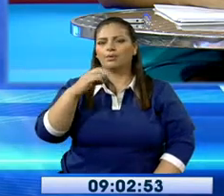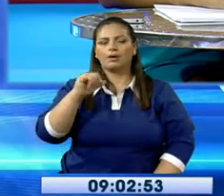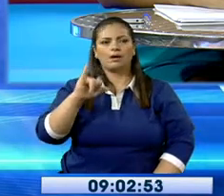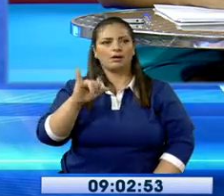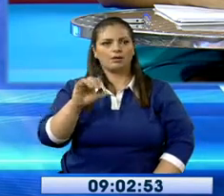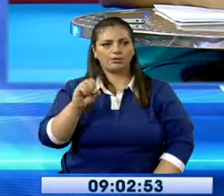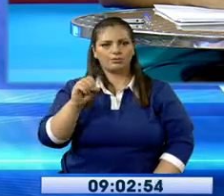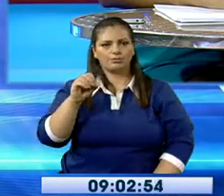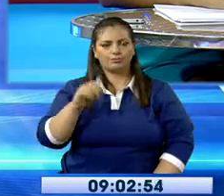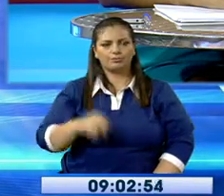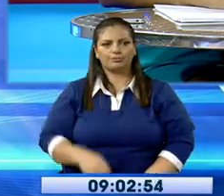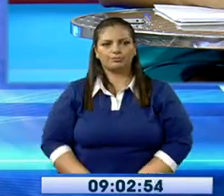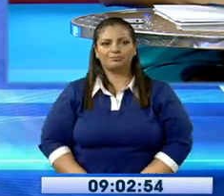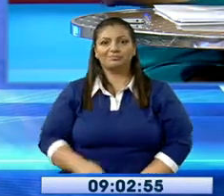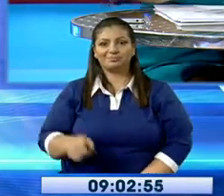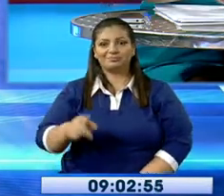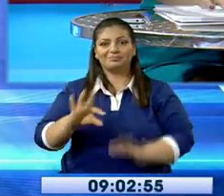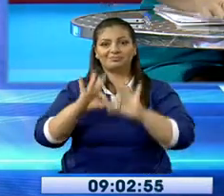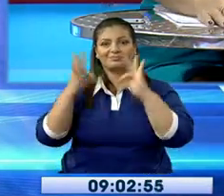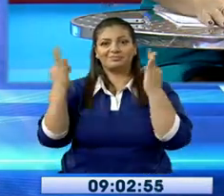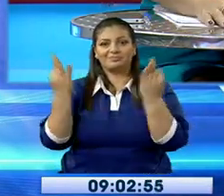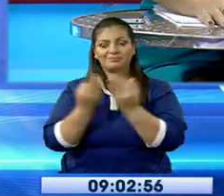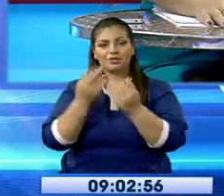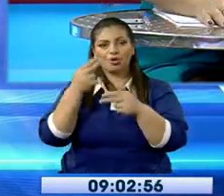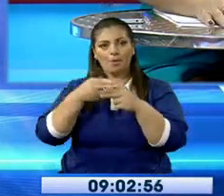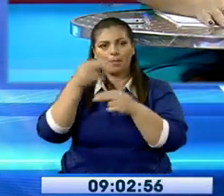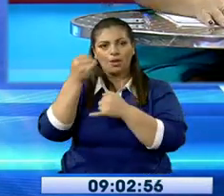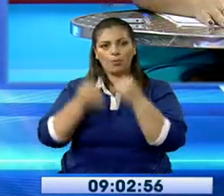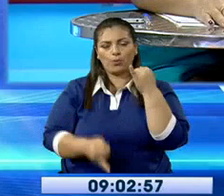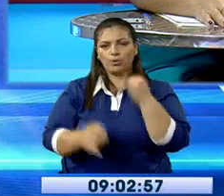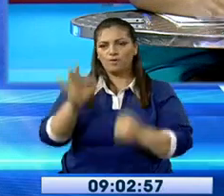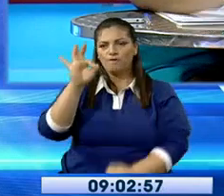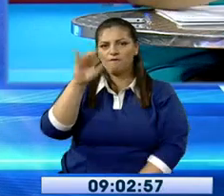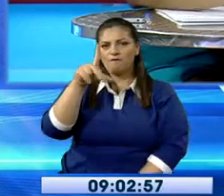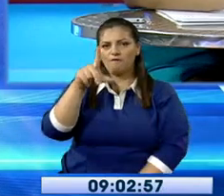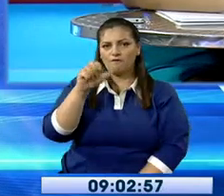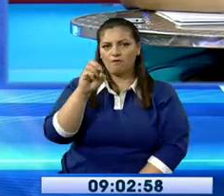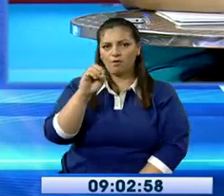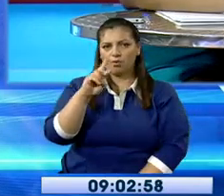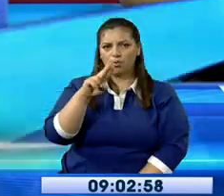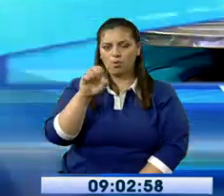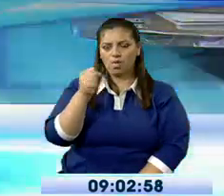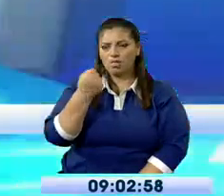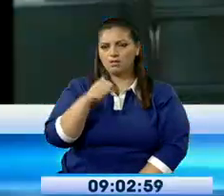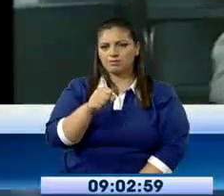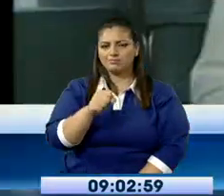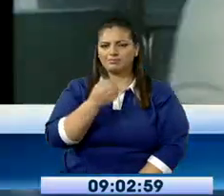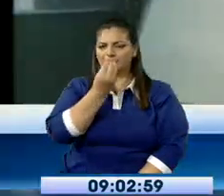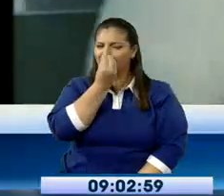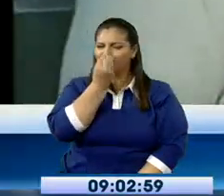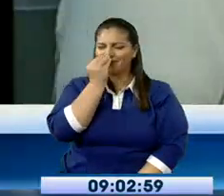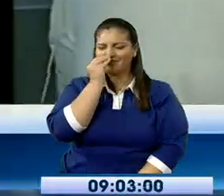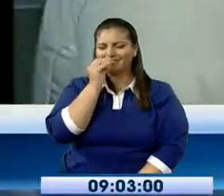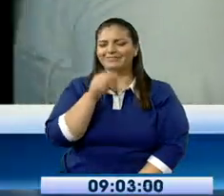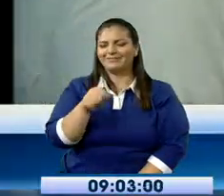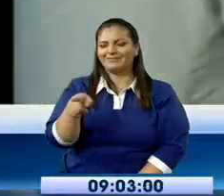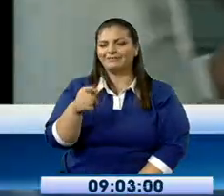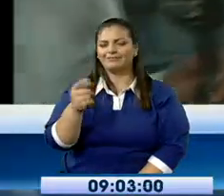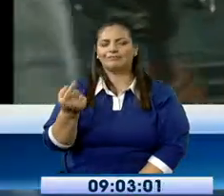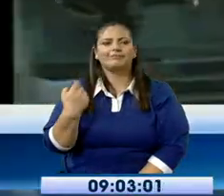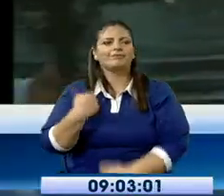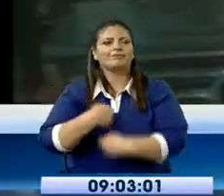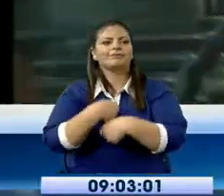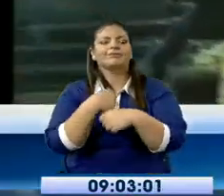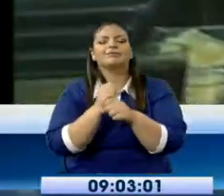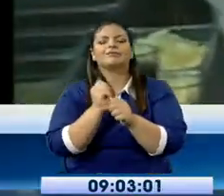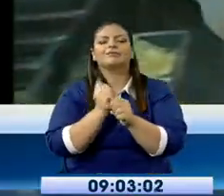la familia Flores nos ha abierto las puertas de su panadería, en donde se realiza el pan de Pascua, el tradicional pan de Pascua, el que nos encanta, el